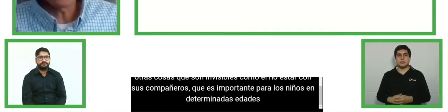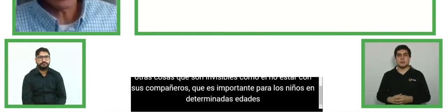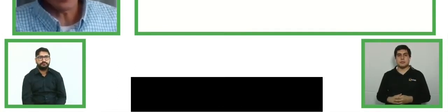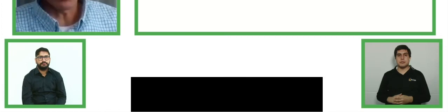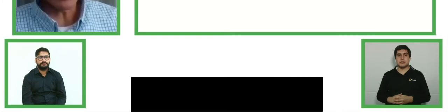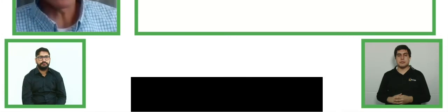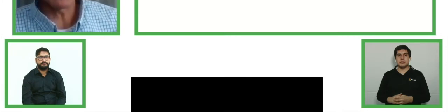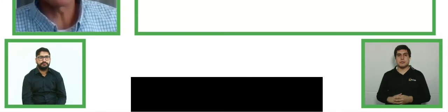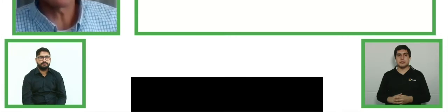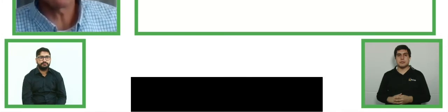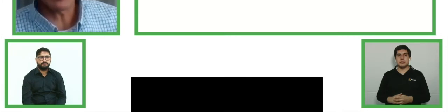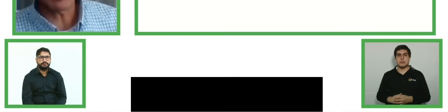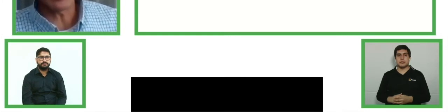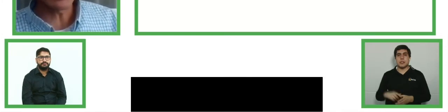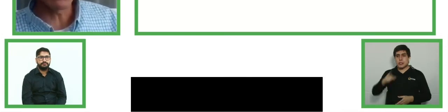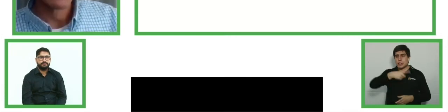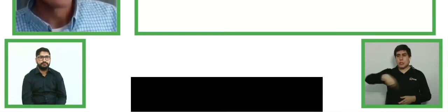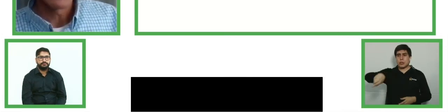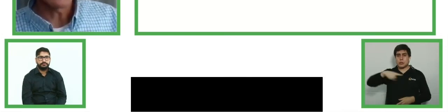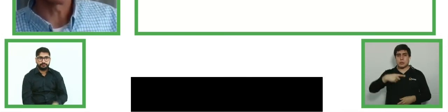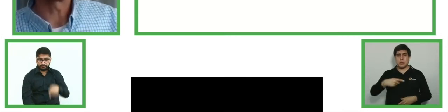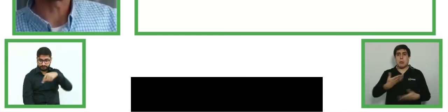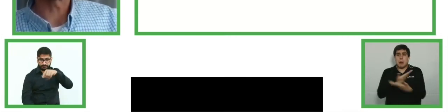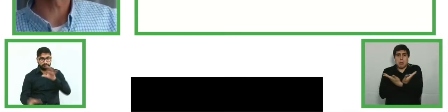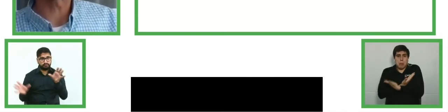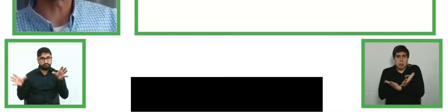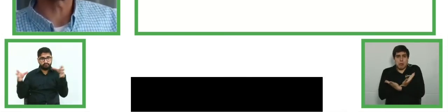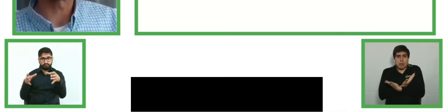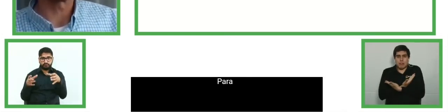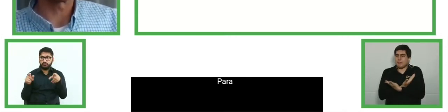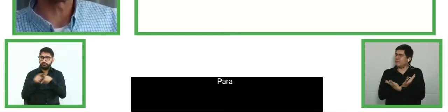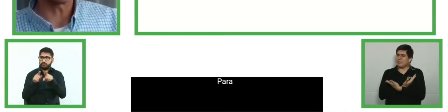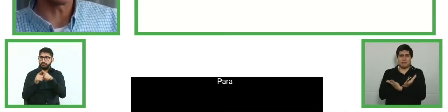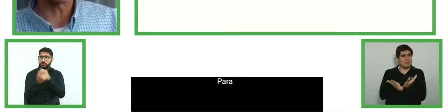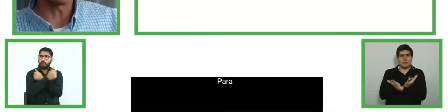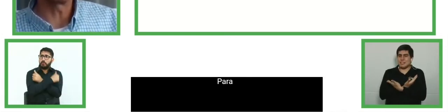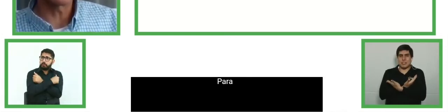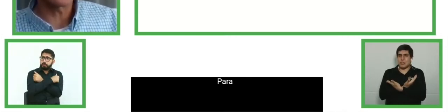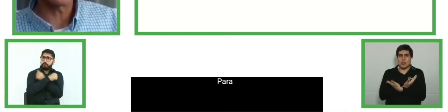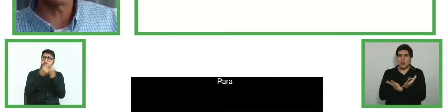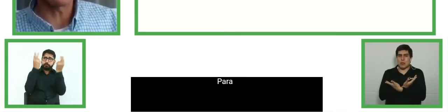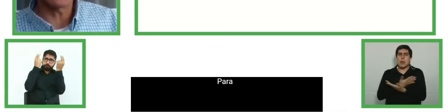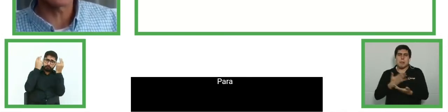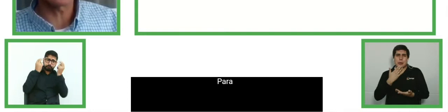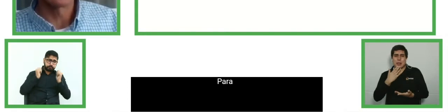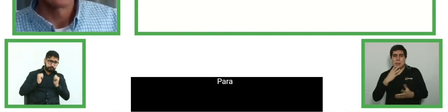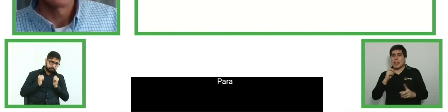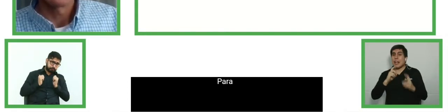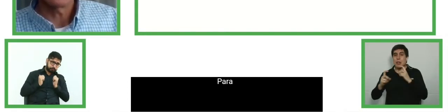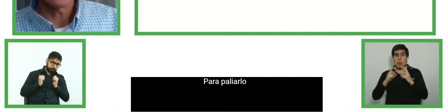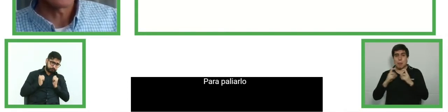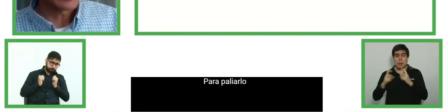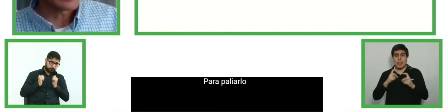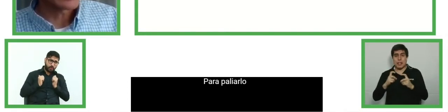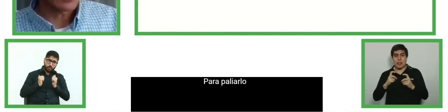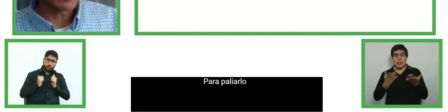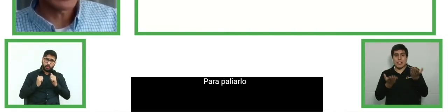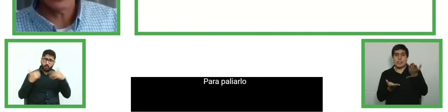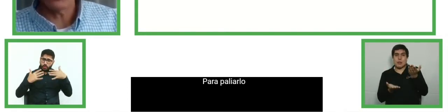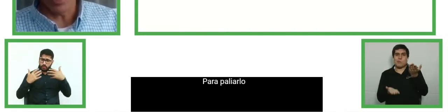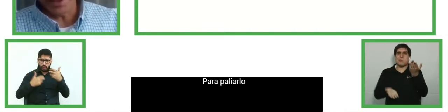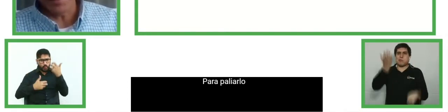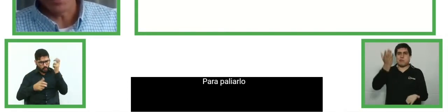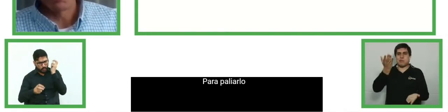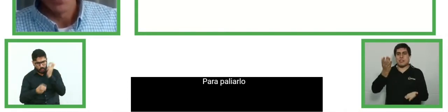desgraciadamente, si podemos hacer algo al respecto para paliarlo, aquí hay un riesgo de que aumente esta brecha digital y esta